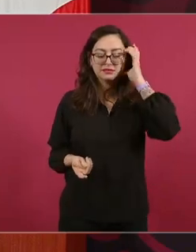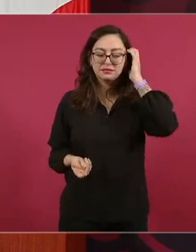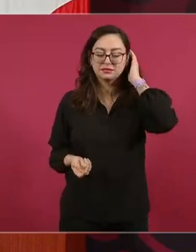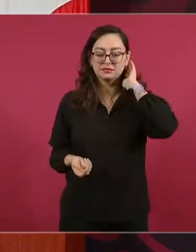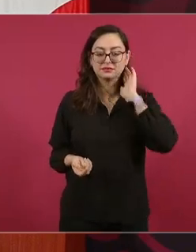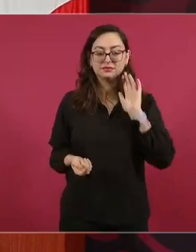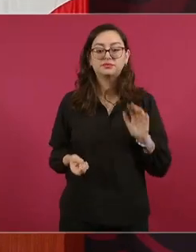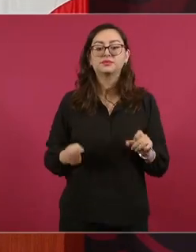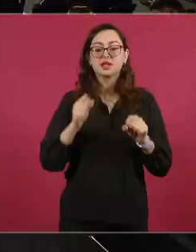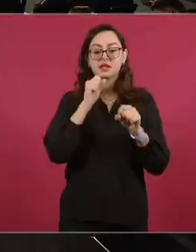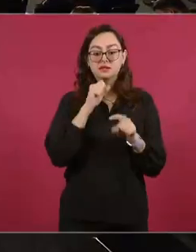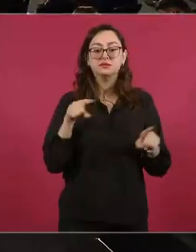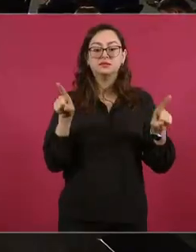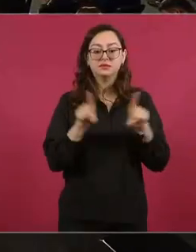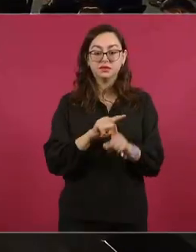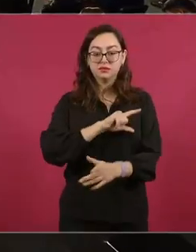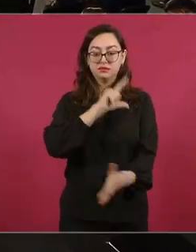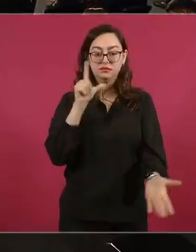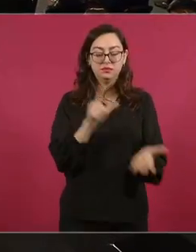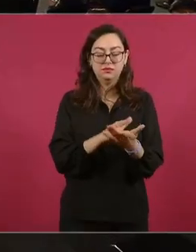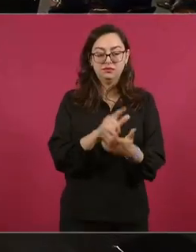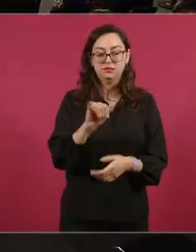Y lo mismo en la ley del ISSSTE.